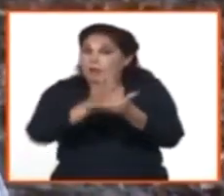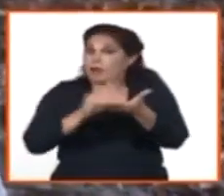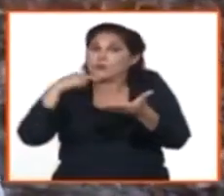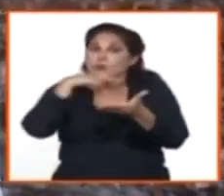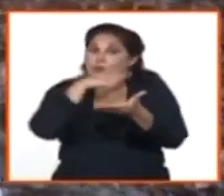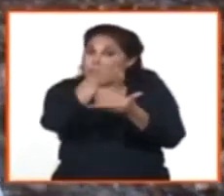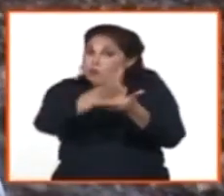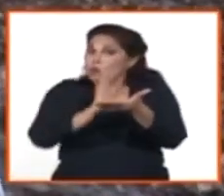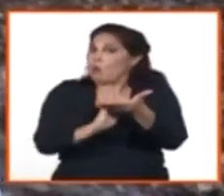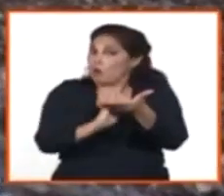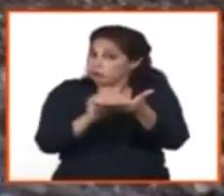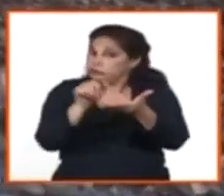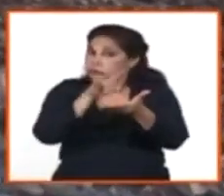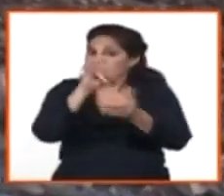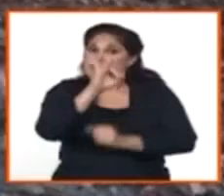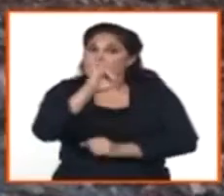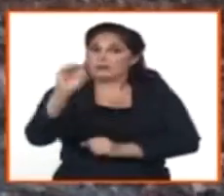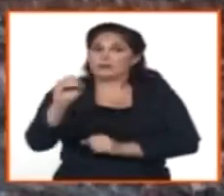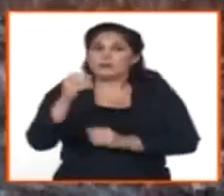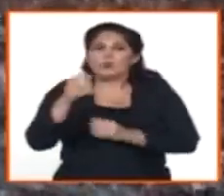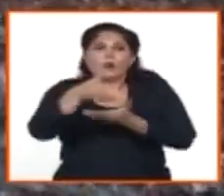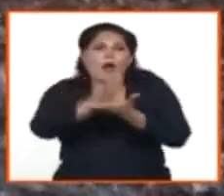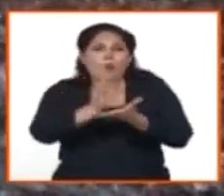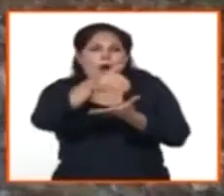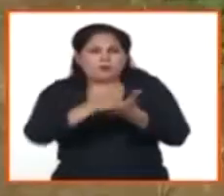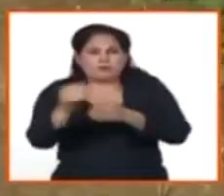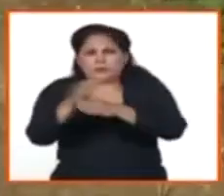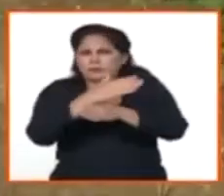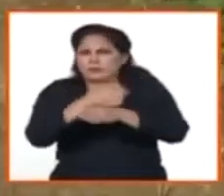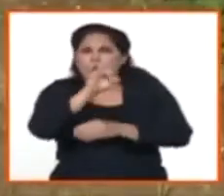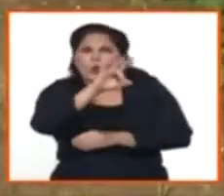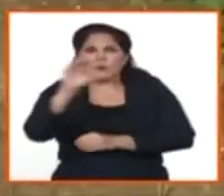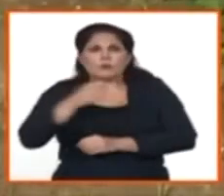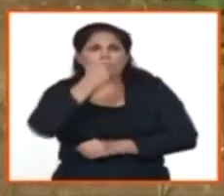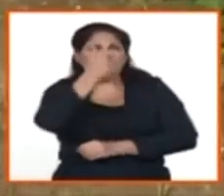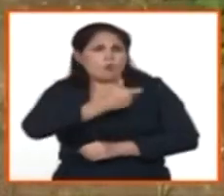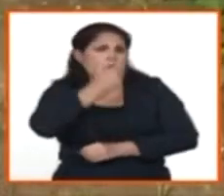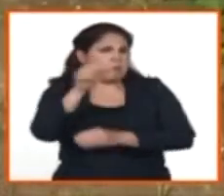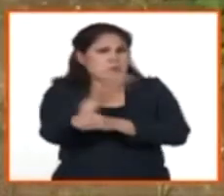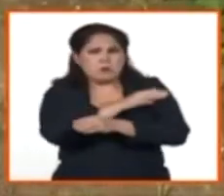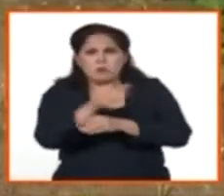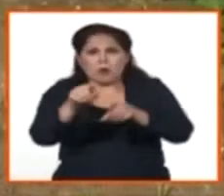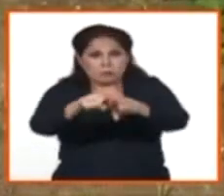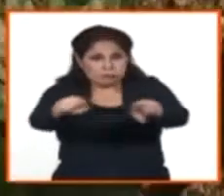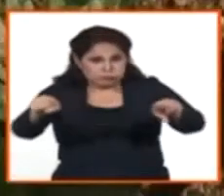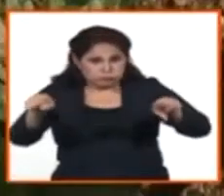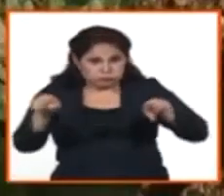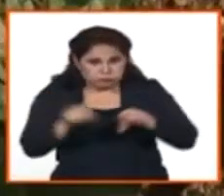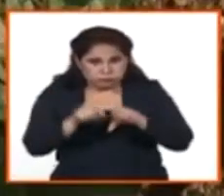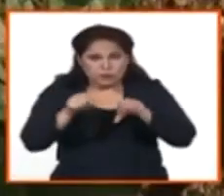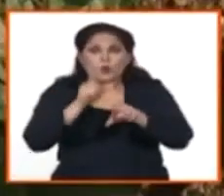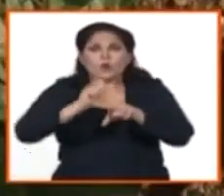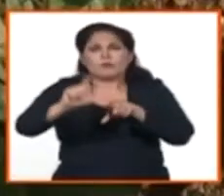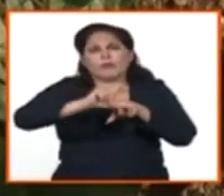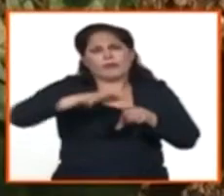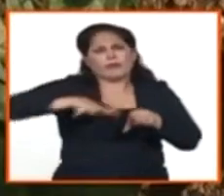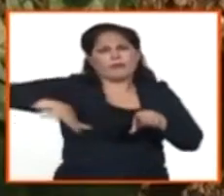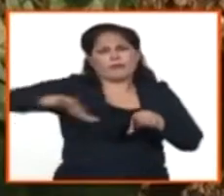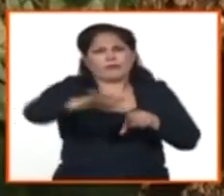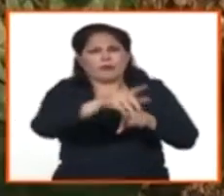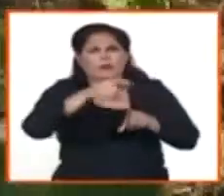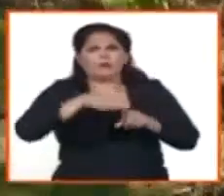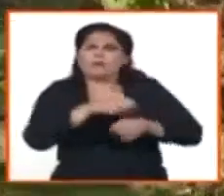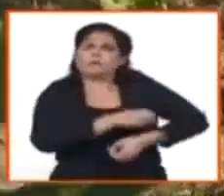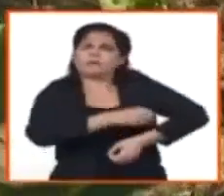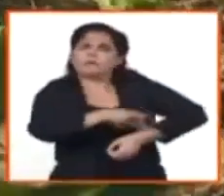injerto, 700 de aguacate, 900 de guayaba. También se dedica aquí un espacio a los cultivos varios con un tratamiento